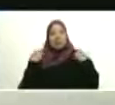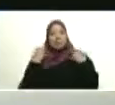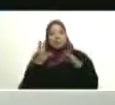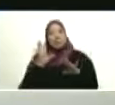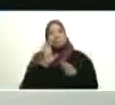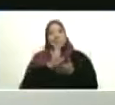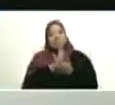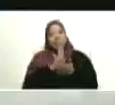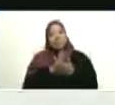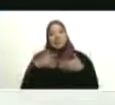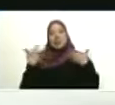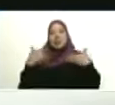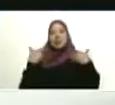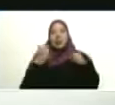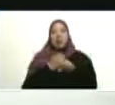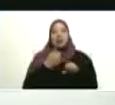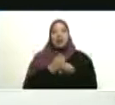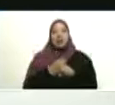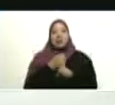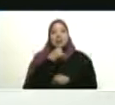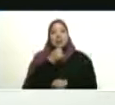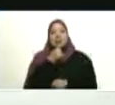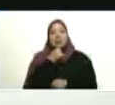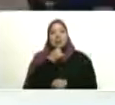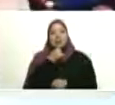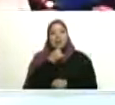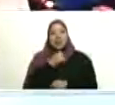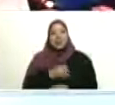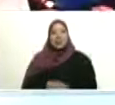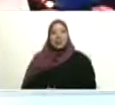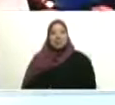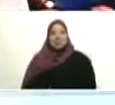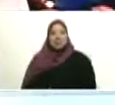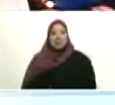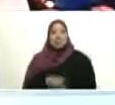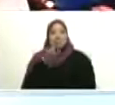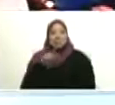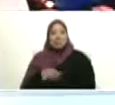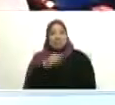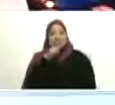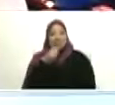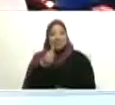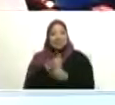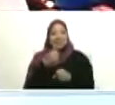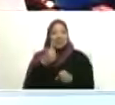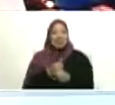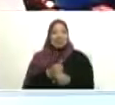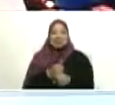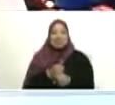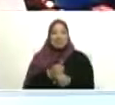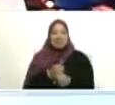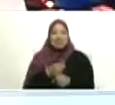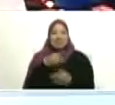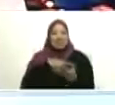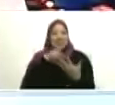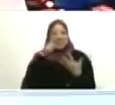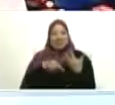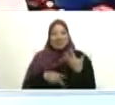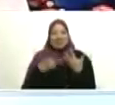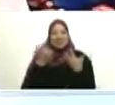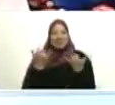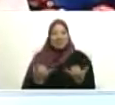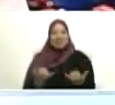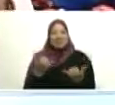a celebrar, a celebrar. Yo quisiera que el ministro de Villarruel también nos hiciera el conjunto de propuestas que hoy trae. Por